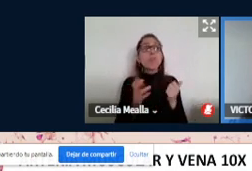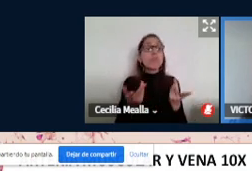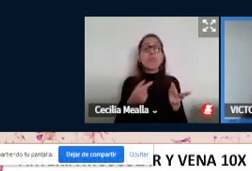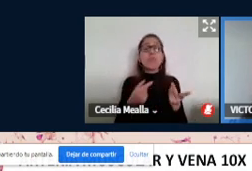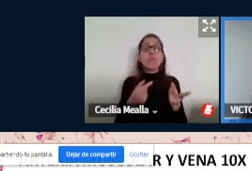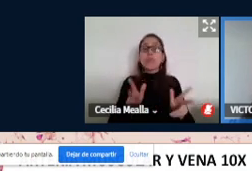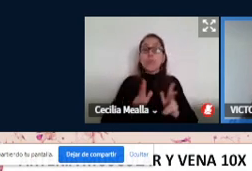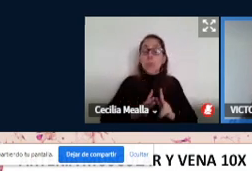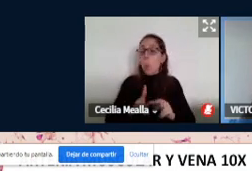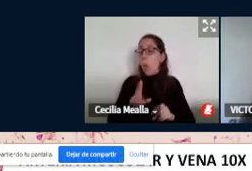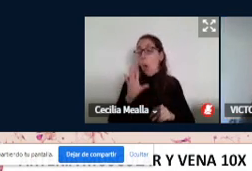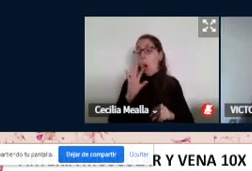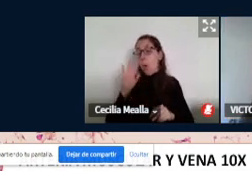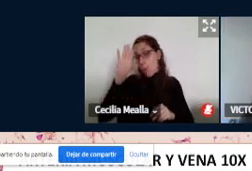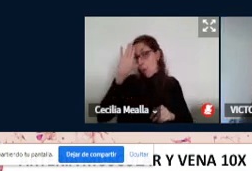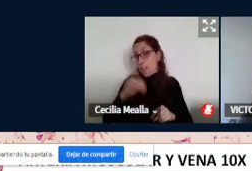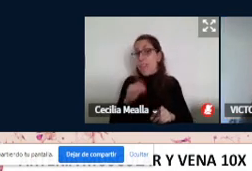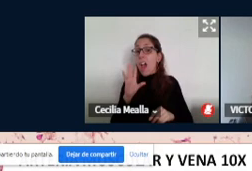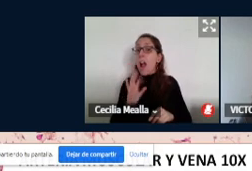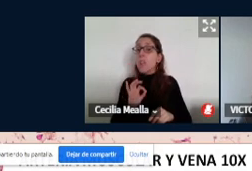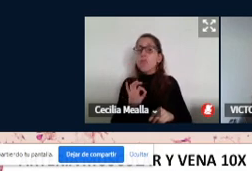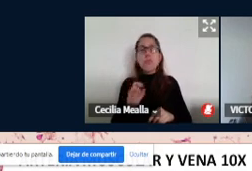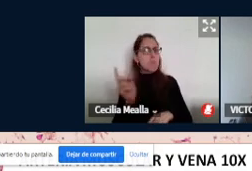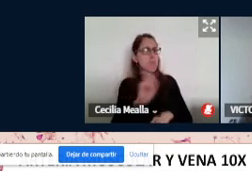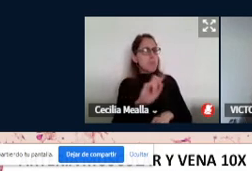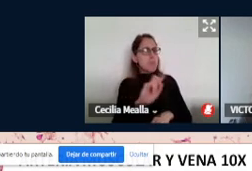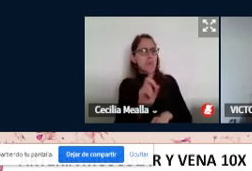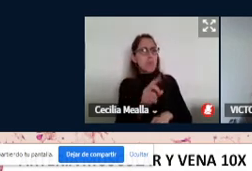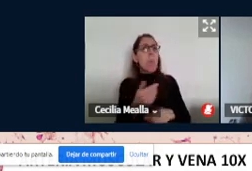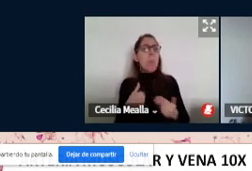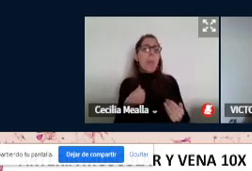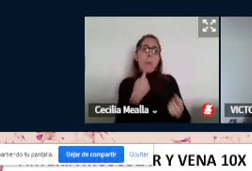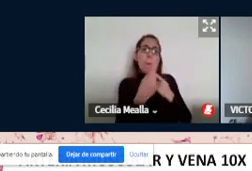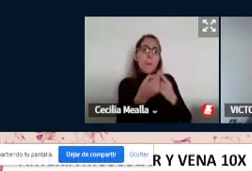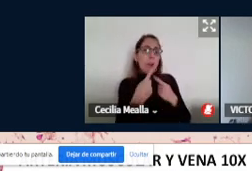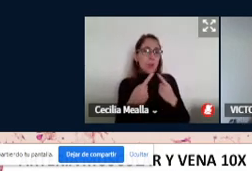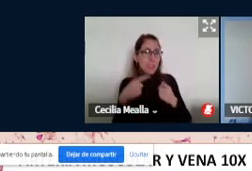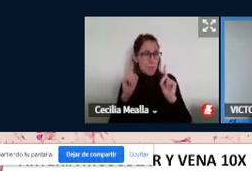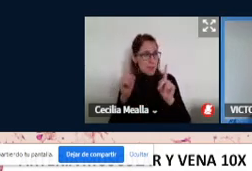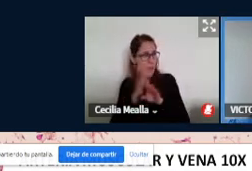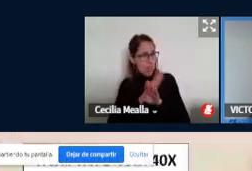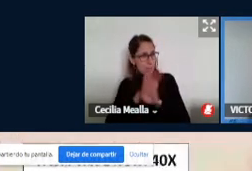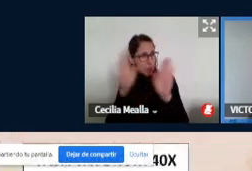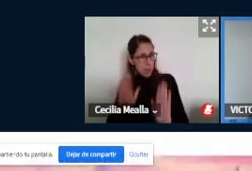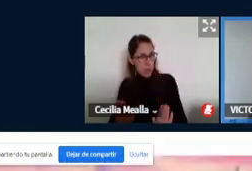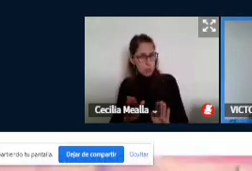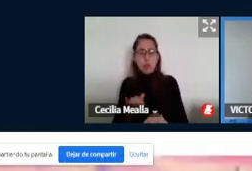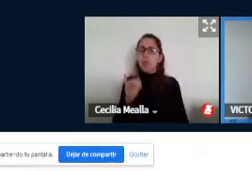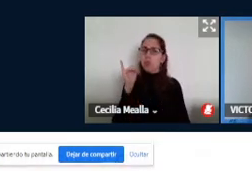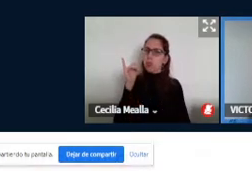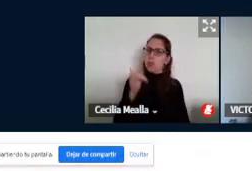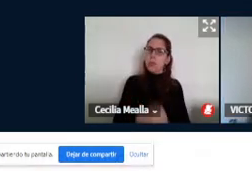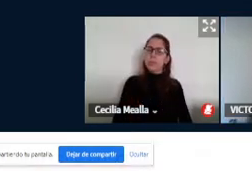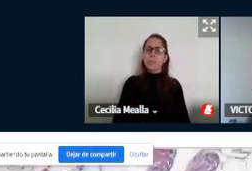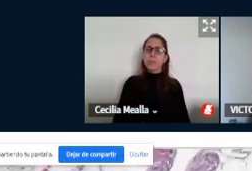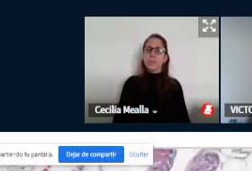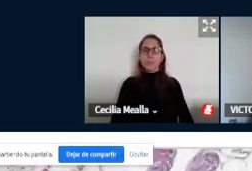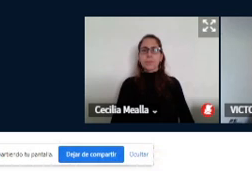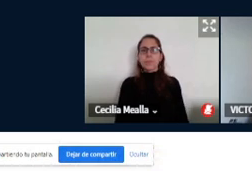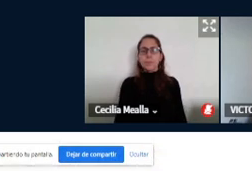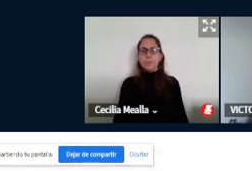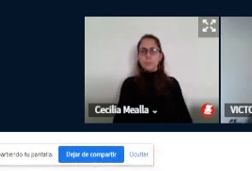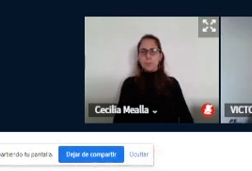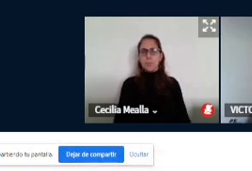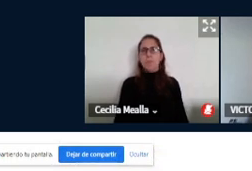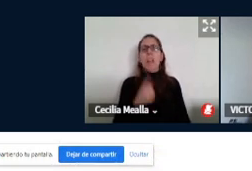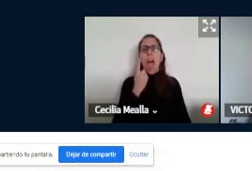algo, Lu, que me haya olvidado? No. Si querés podemos hacerle alguna de las preguntitas. Dale. Están escribiendo igual